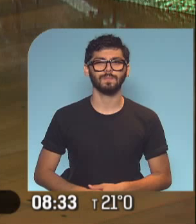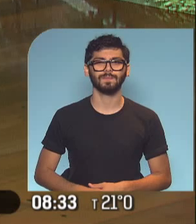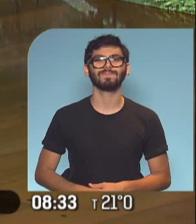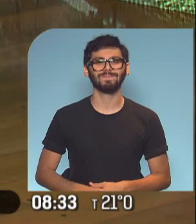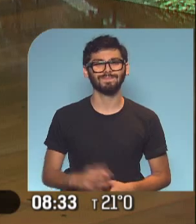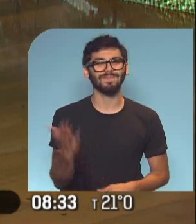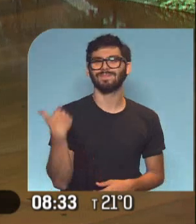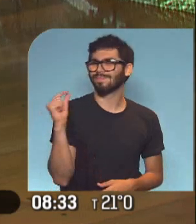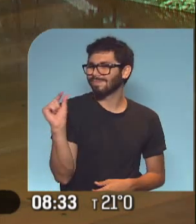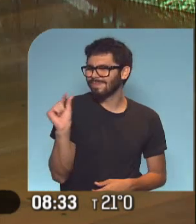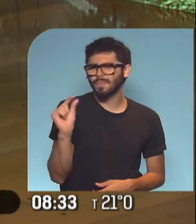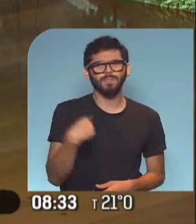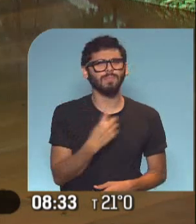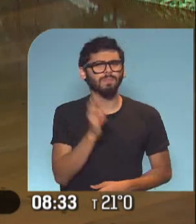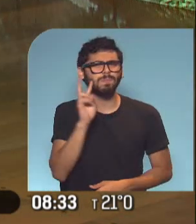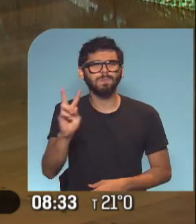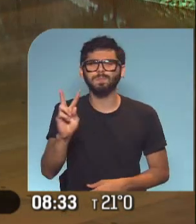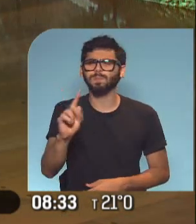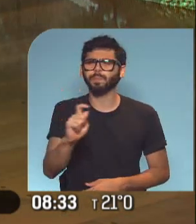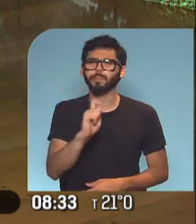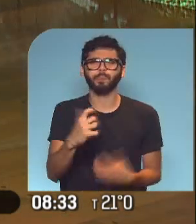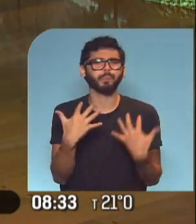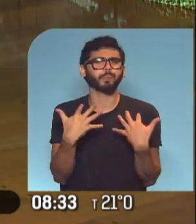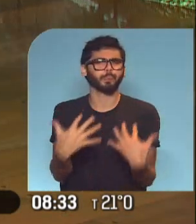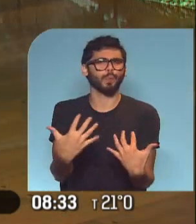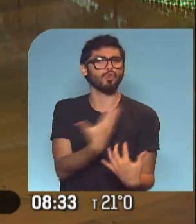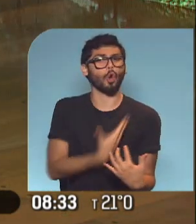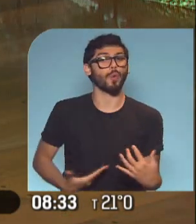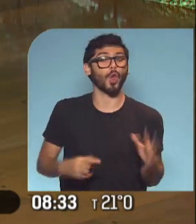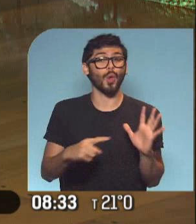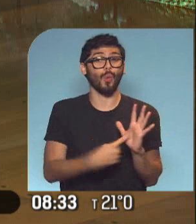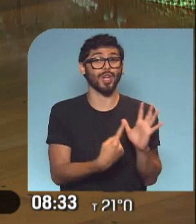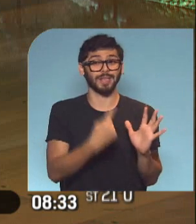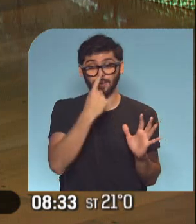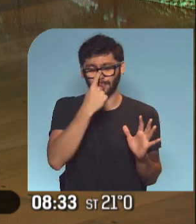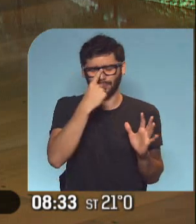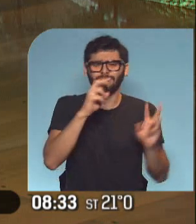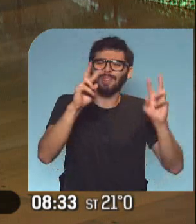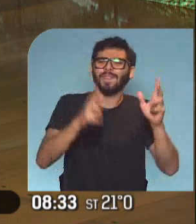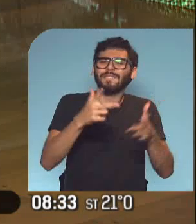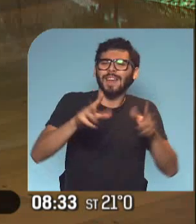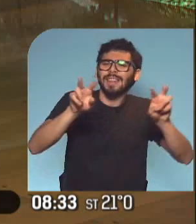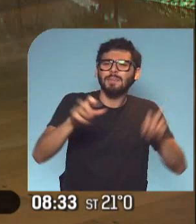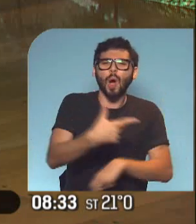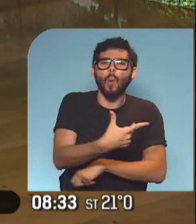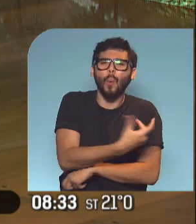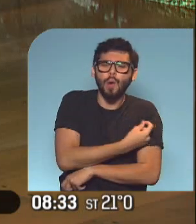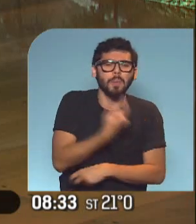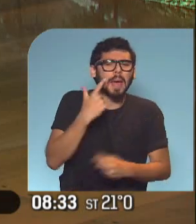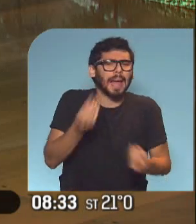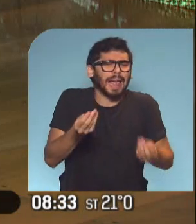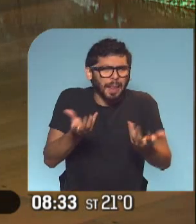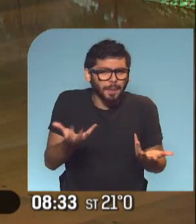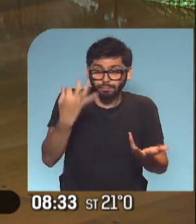ese instante que estábamos viendo la conferencia de prensa del gobierno de la ciudad buenos aires a propósito de lo que ocurre con las vacunas y de lo que pasó por ejemplo